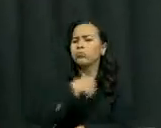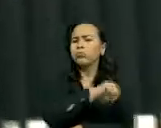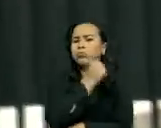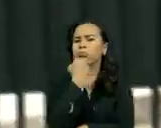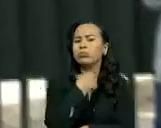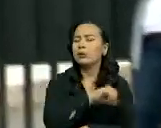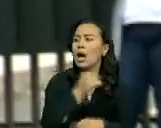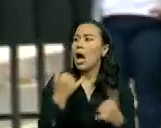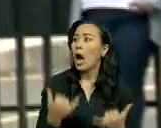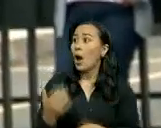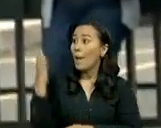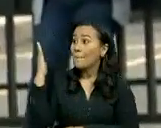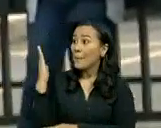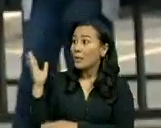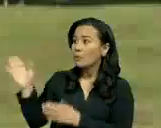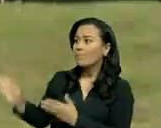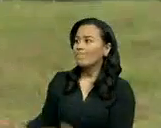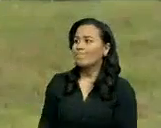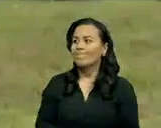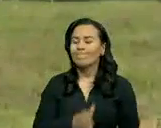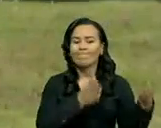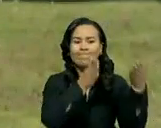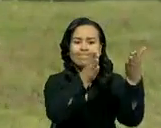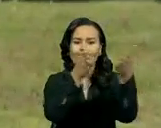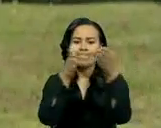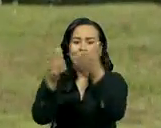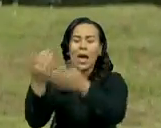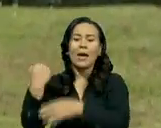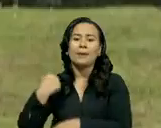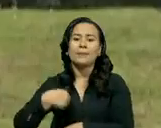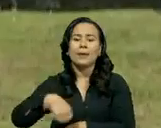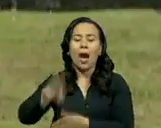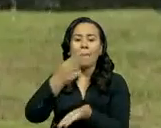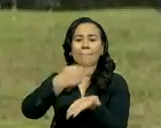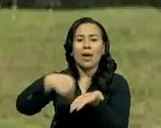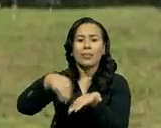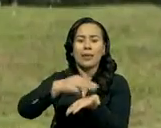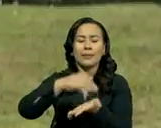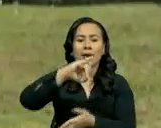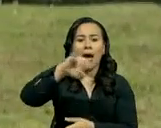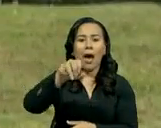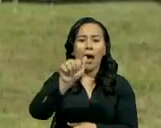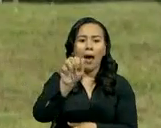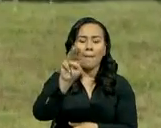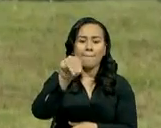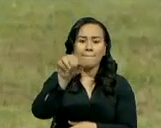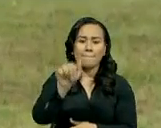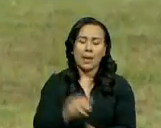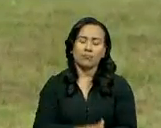Pasado el mediodía, los féretros partieron a su natal Jama. En Quito informó Iván Casamen.